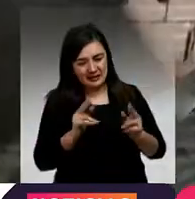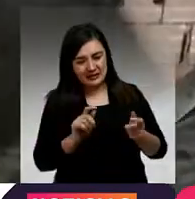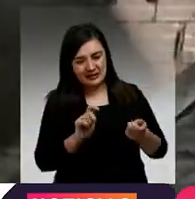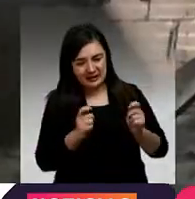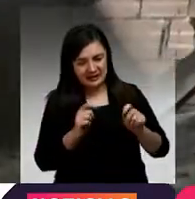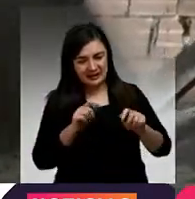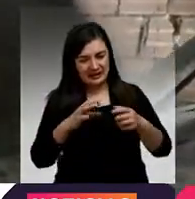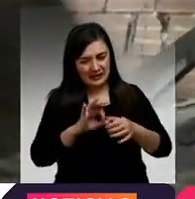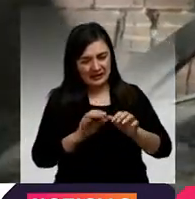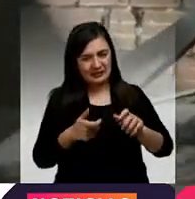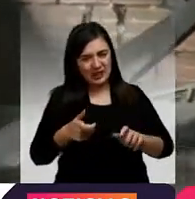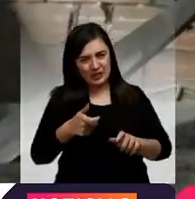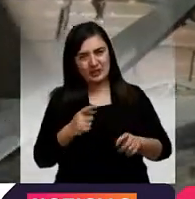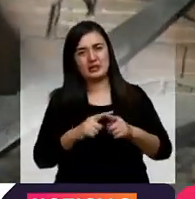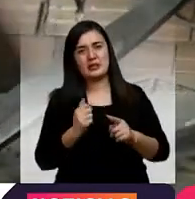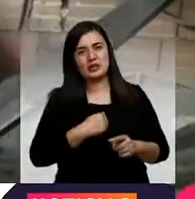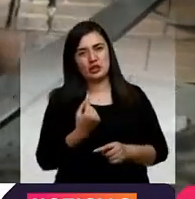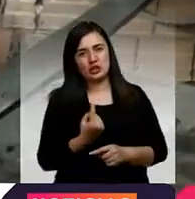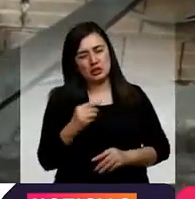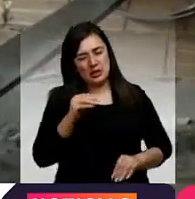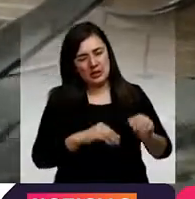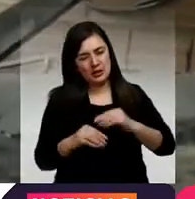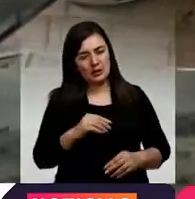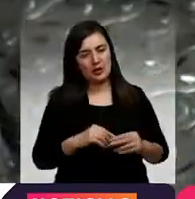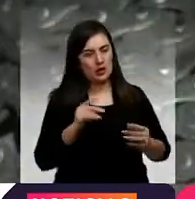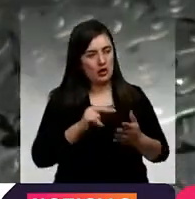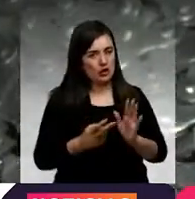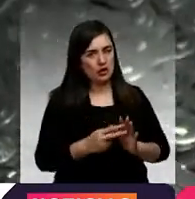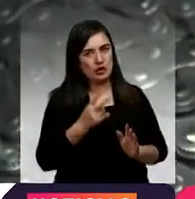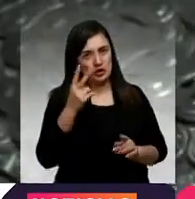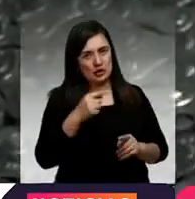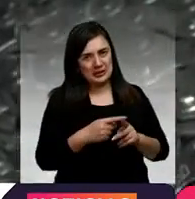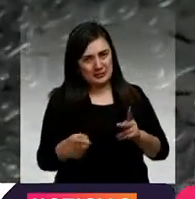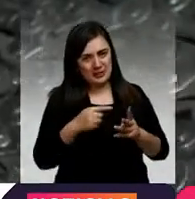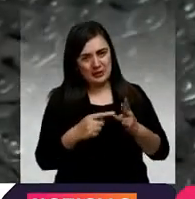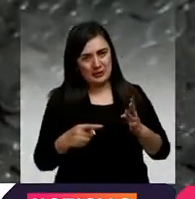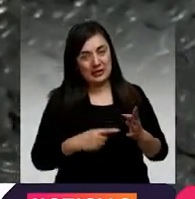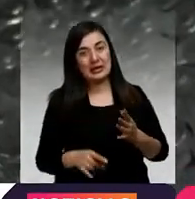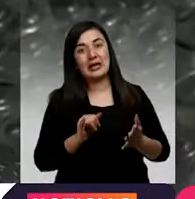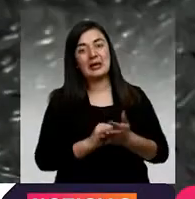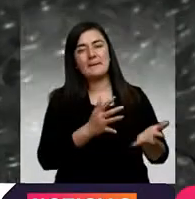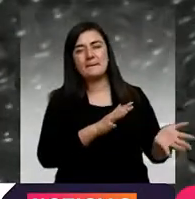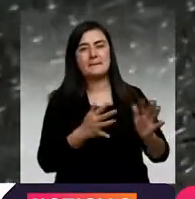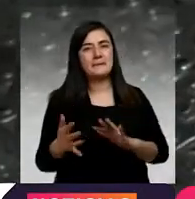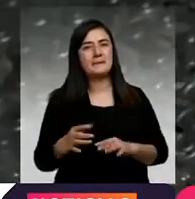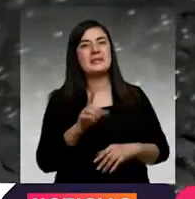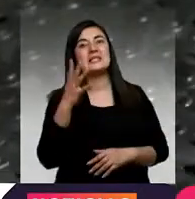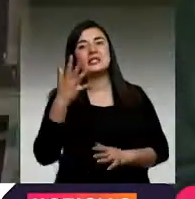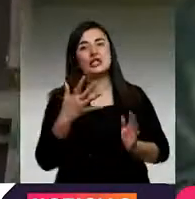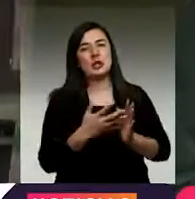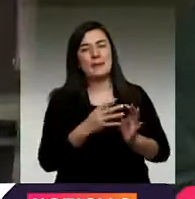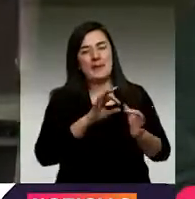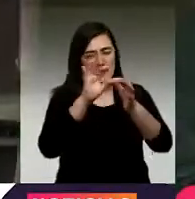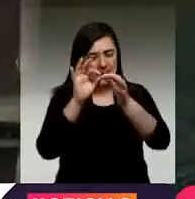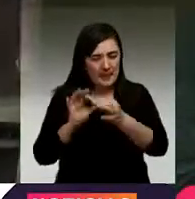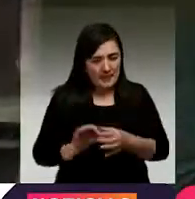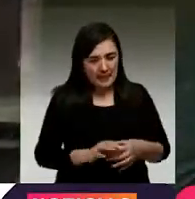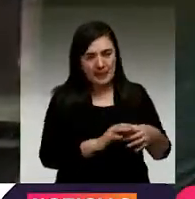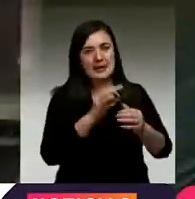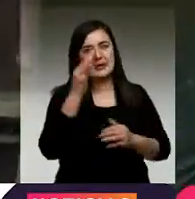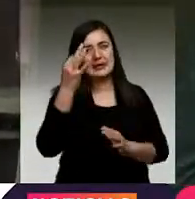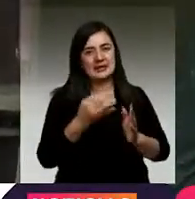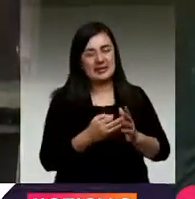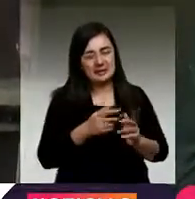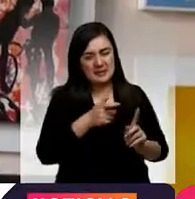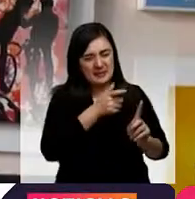armar. Trabajando solo logra crear 2 torsos por semana. Cada escultura incluye alrededor de 5.000 eslabones y 3.000 puntos de